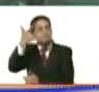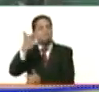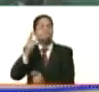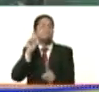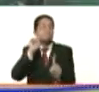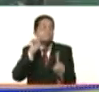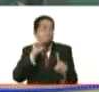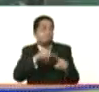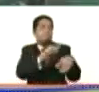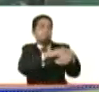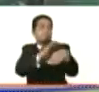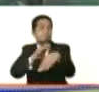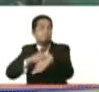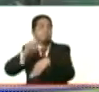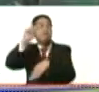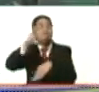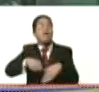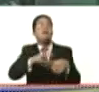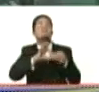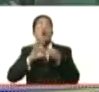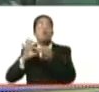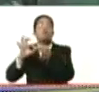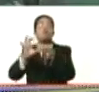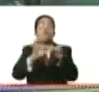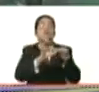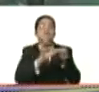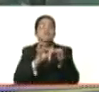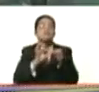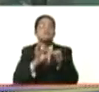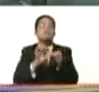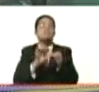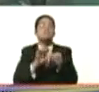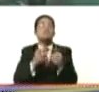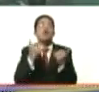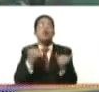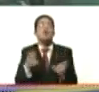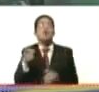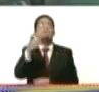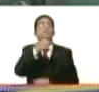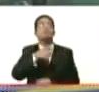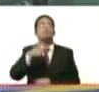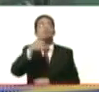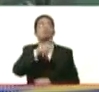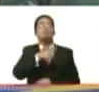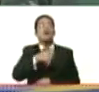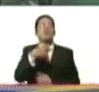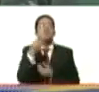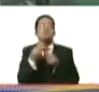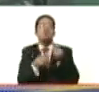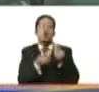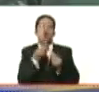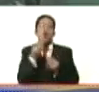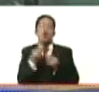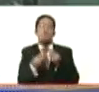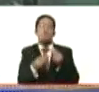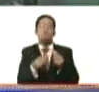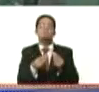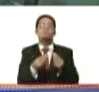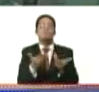todo, para buscar un rayo de luz, una